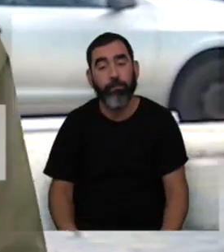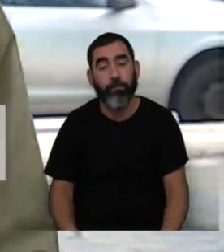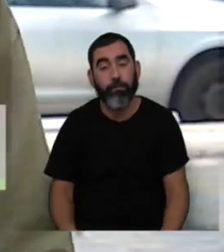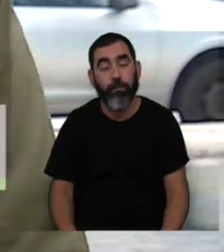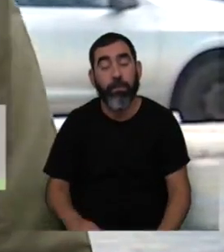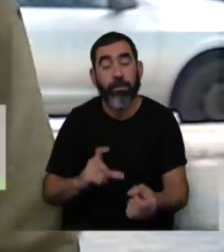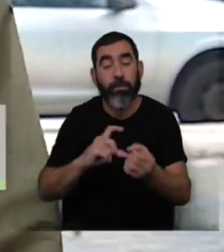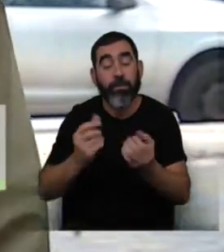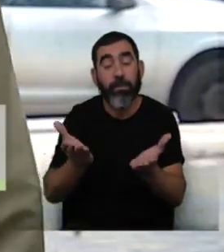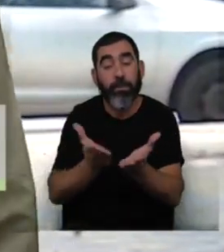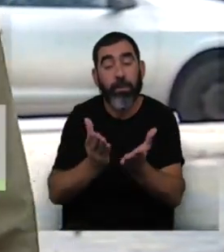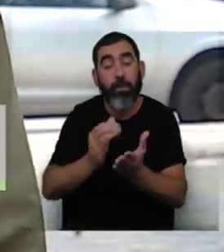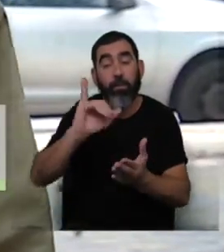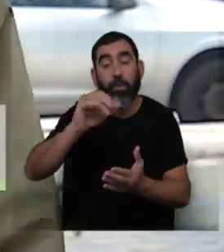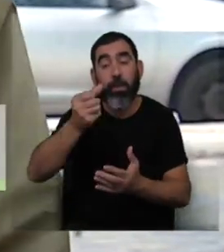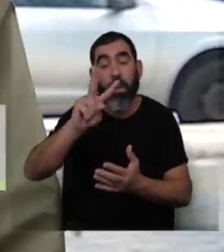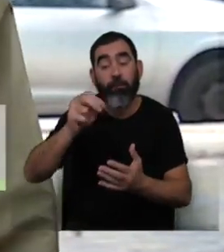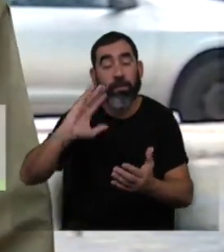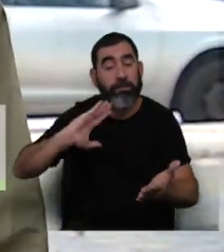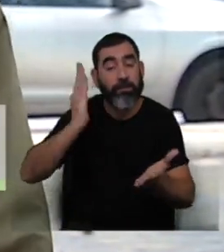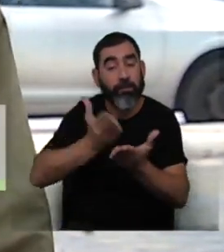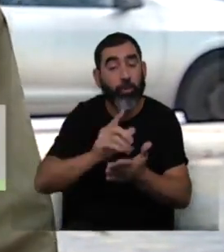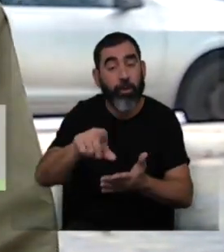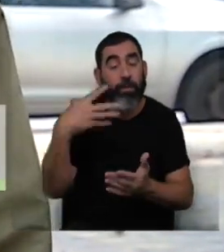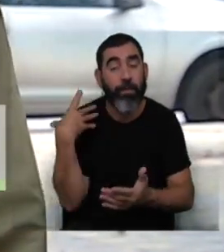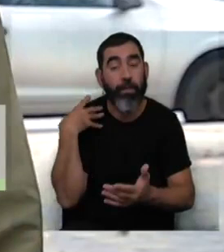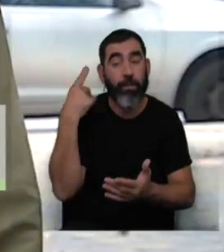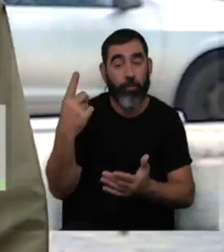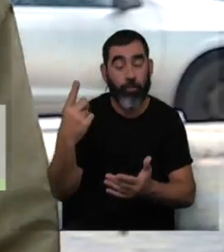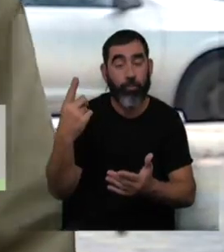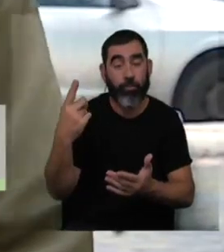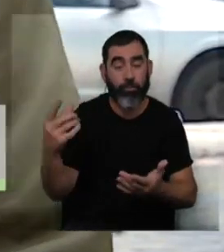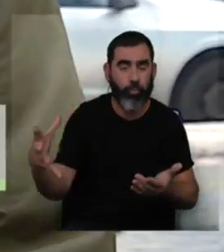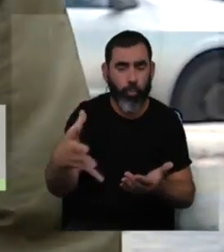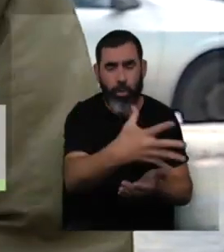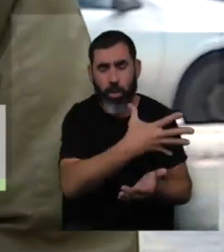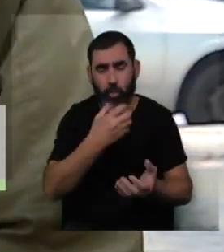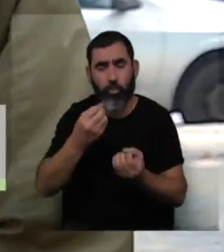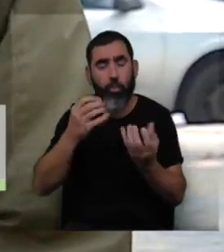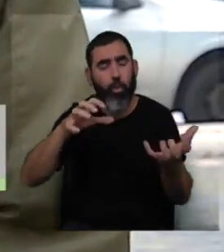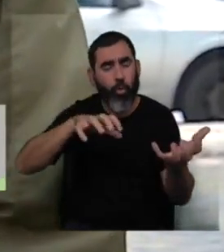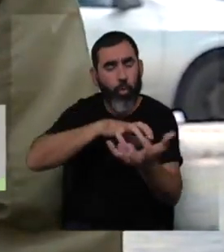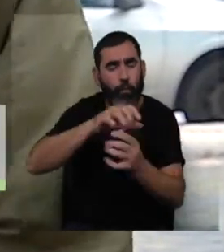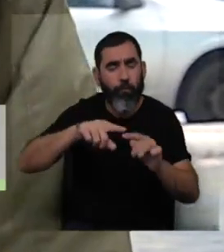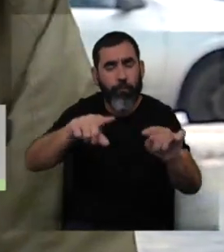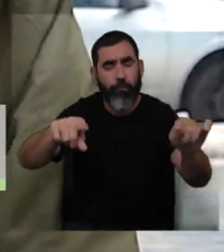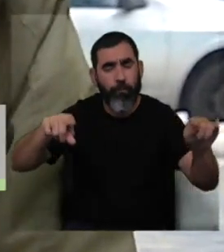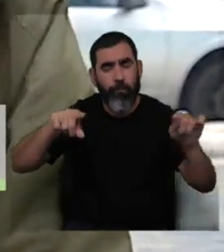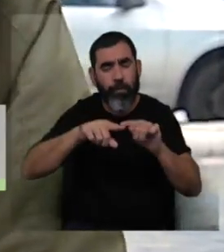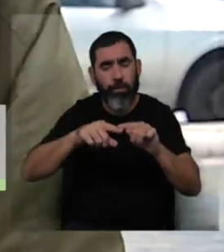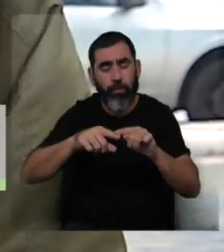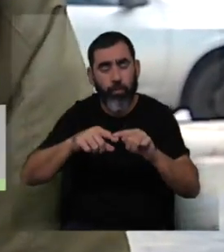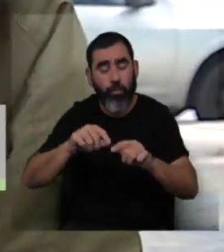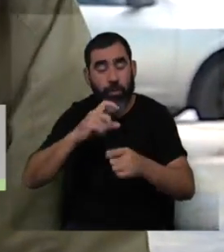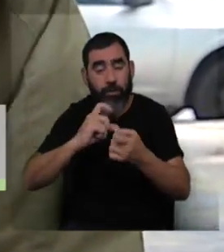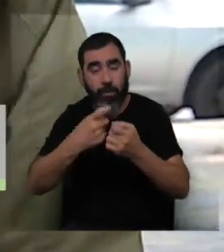Para el gremio estudiantil del IABA, la sanción de secundaria contra el exdirector Leonardo Ruiz Díaz por el conflicto del salón gremial es escandalosa y